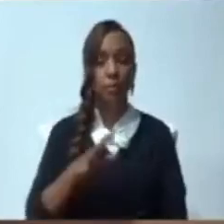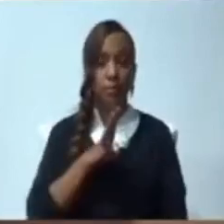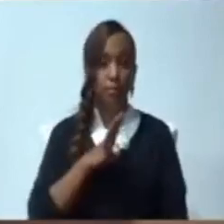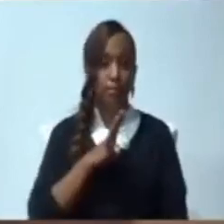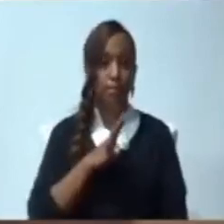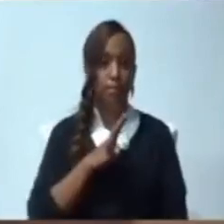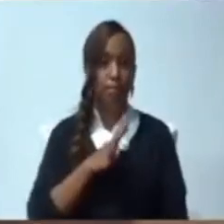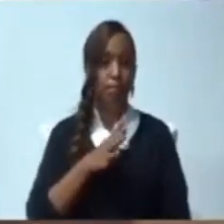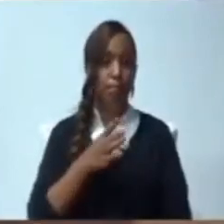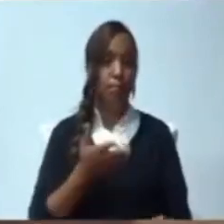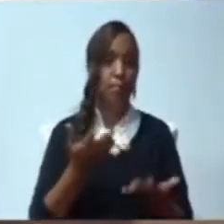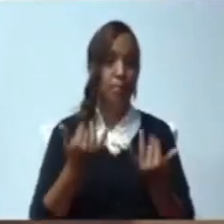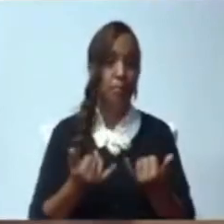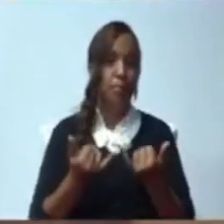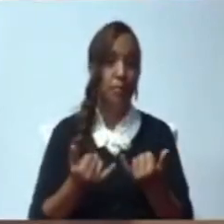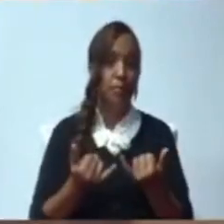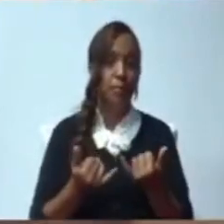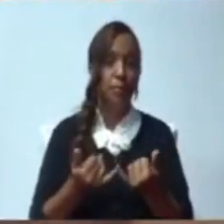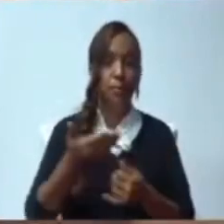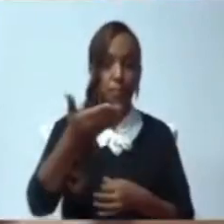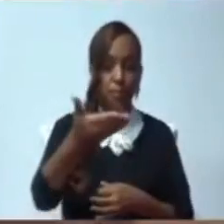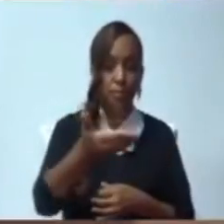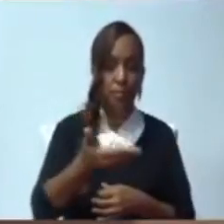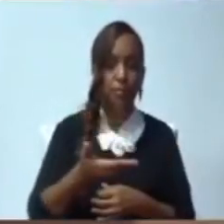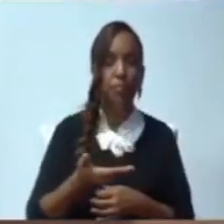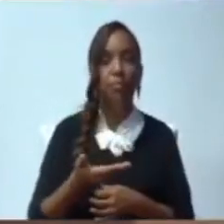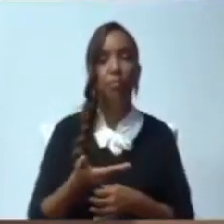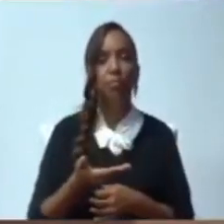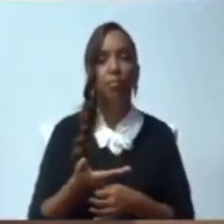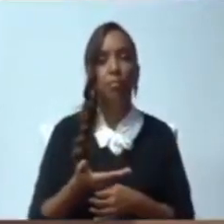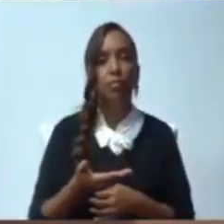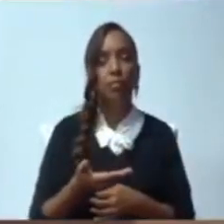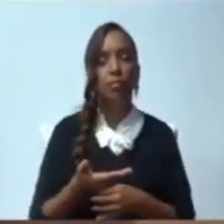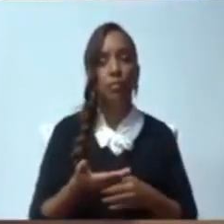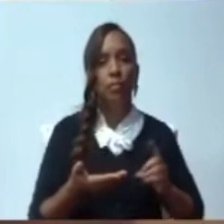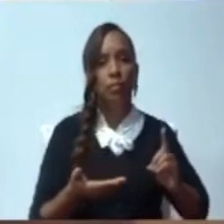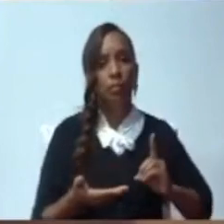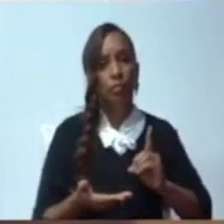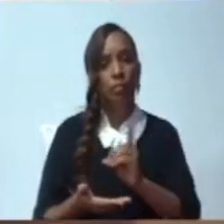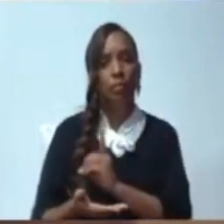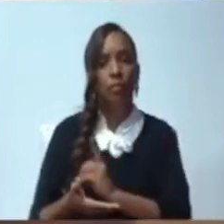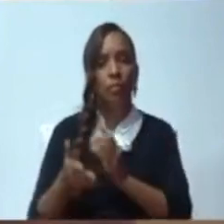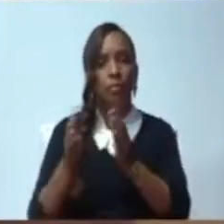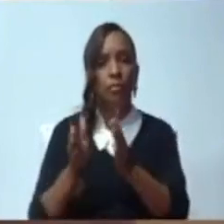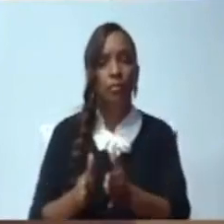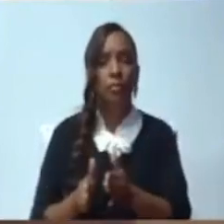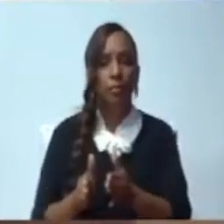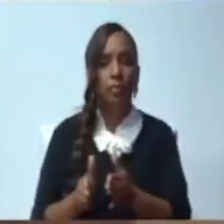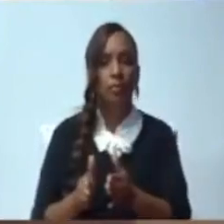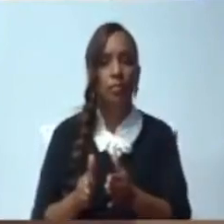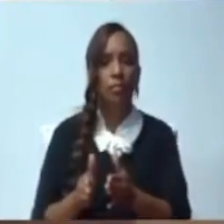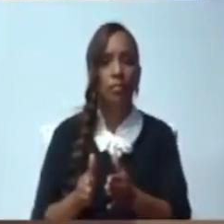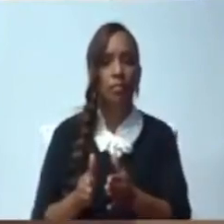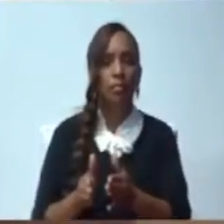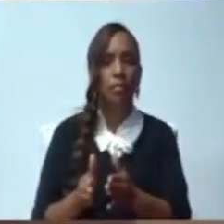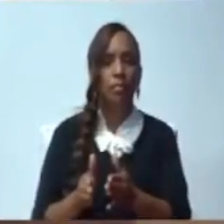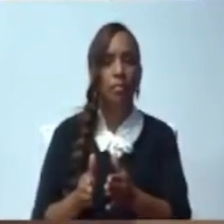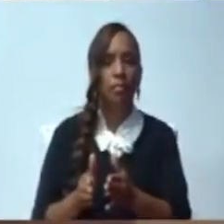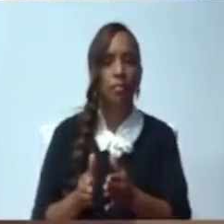presidente de la Cámara, Radamés Camacho. ¿Cuál? ¿Cuál de la mano? Yo estoy de acuerdo contigo. Sí.